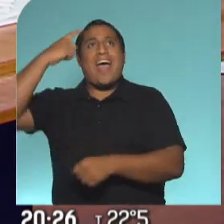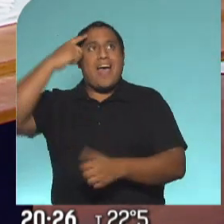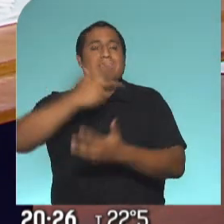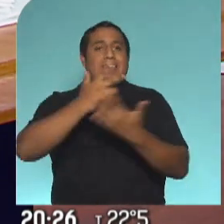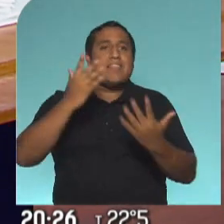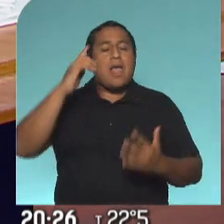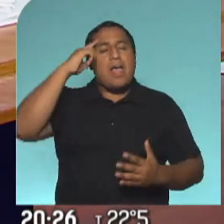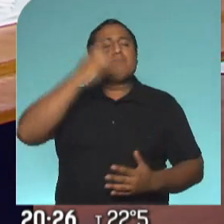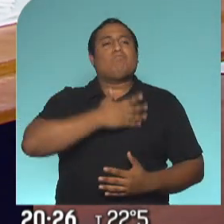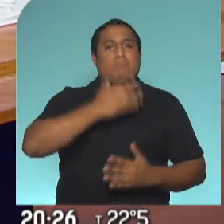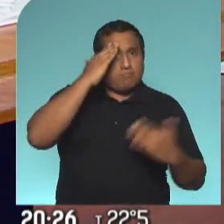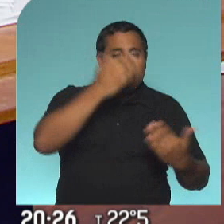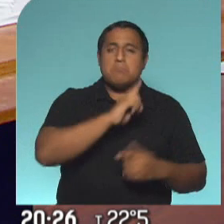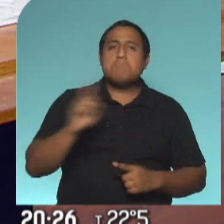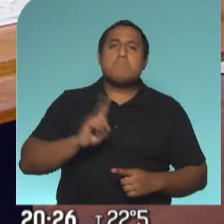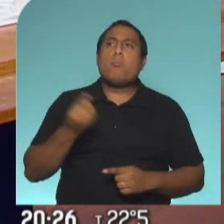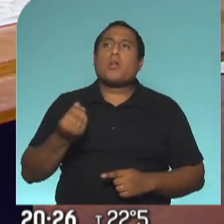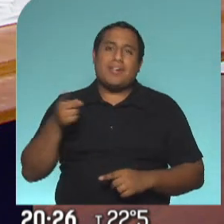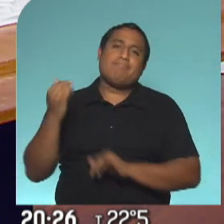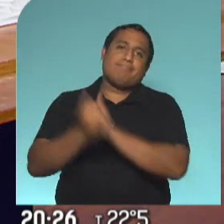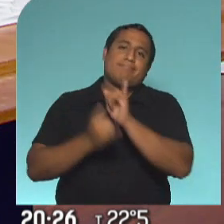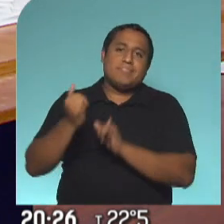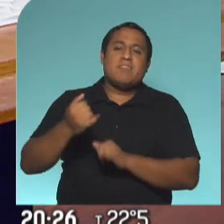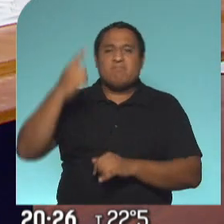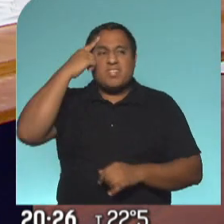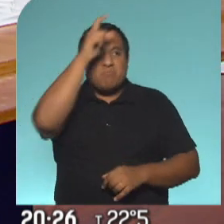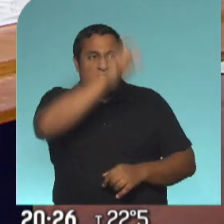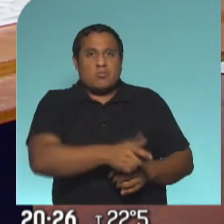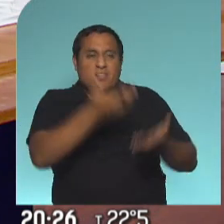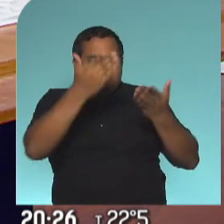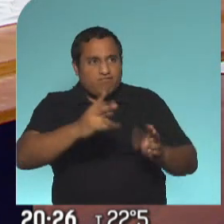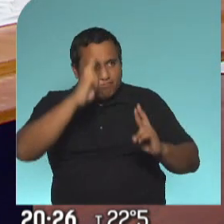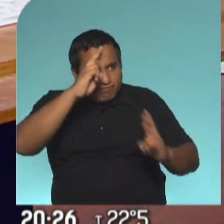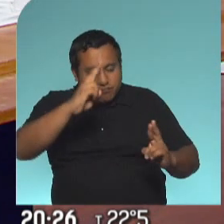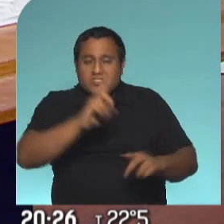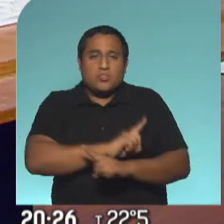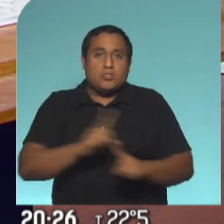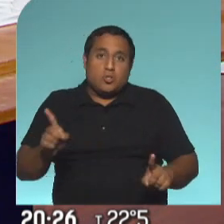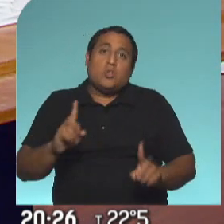los días de duelo. Tiene que ver con esto que explicaba. Ya lo habían declarado persona no grata por este hecho que va a quedar impune de alguna manera.